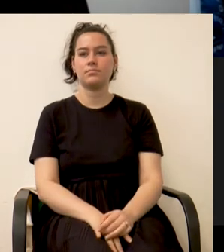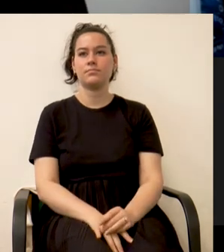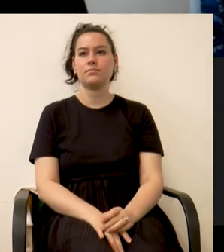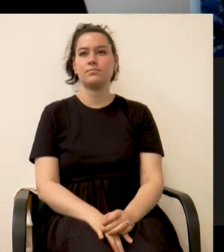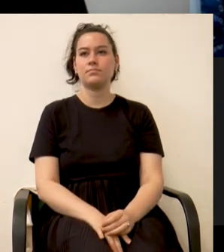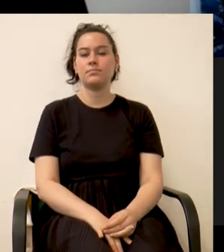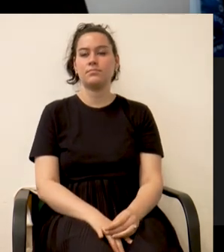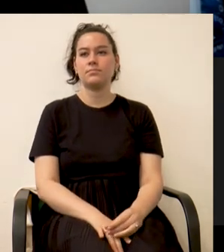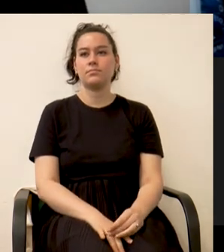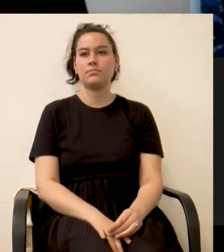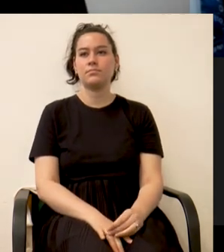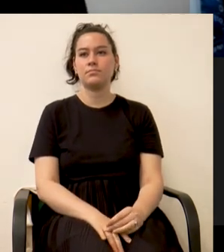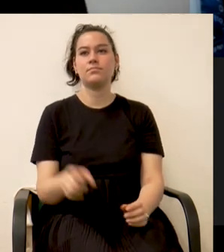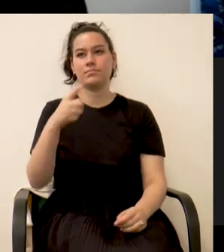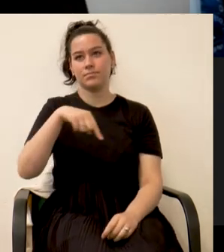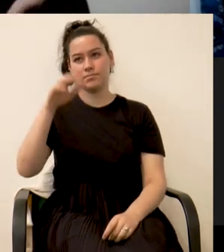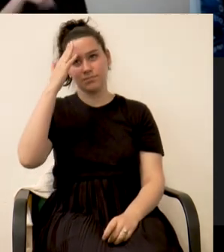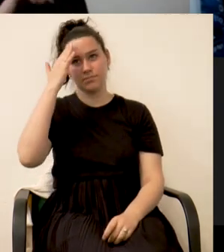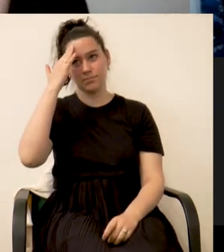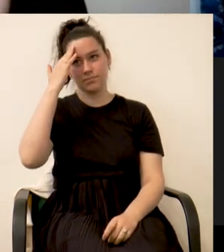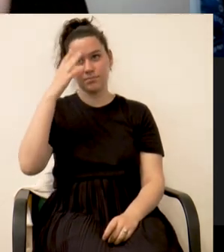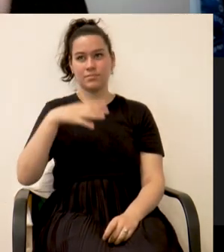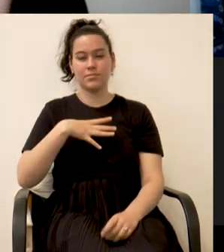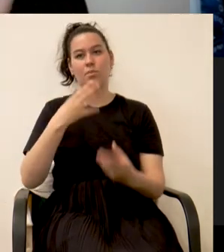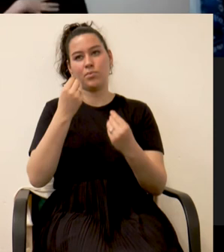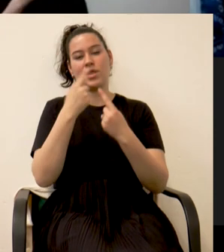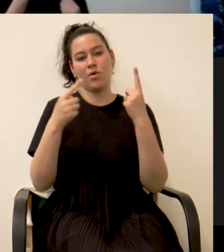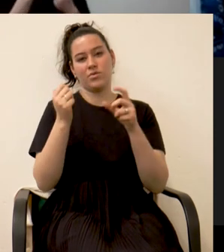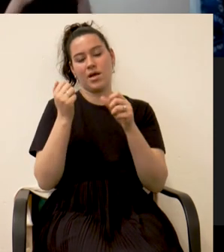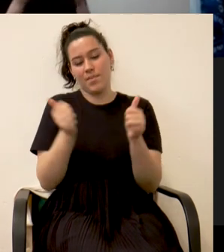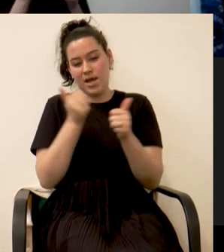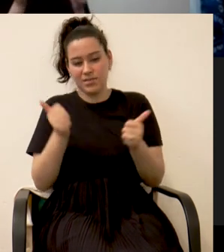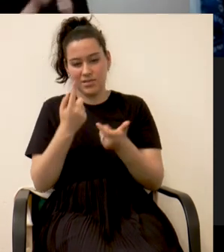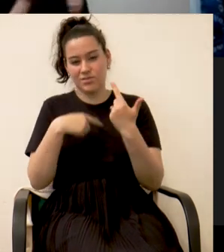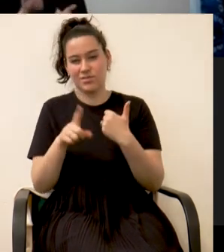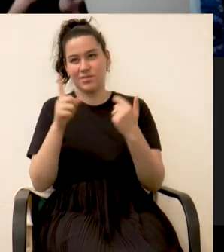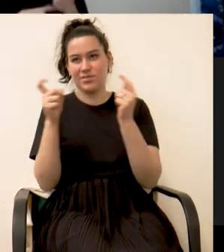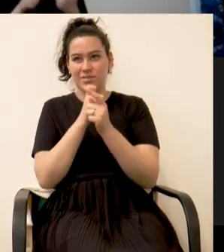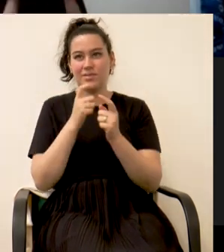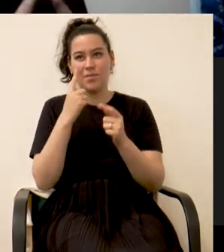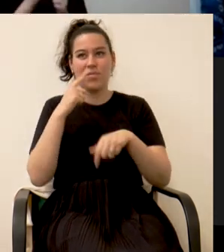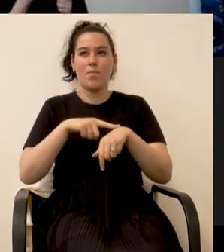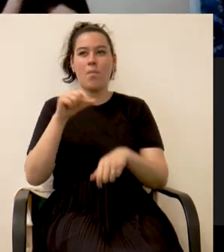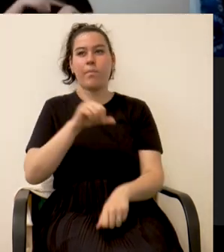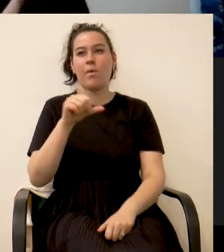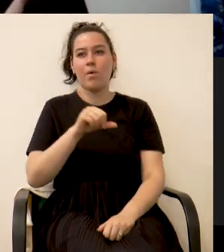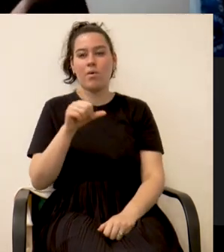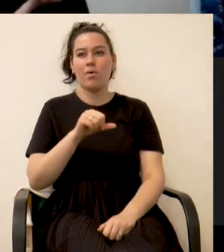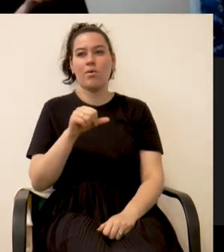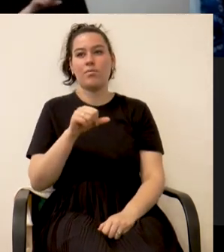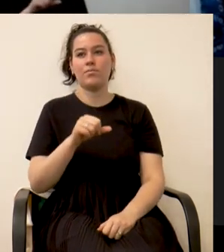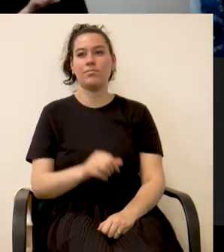Bien. Me consta que todos tenemos 5.000 cosas a la vez. Y tenemos poco tiempo, las 24 horas no